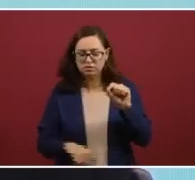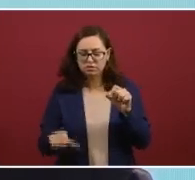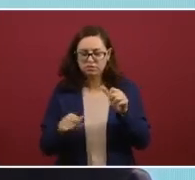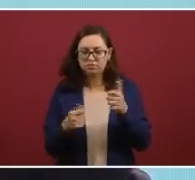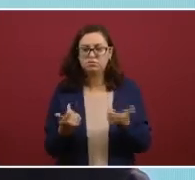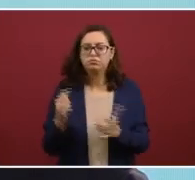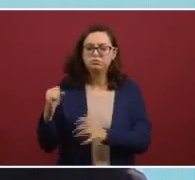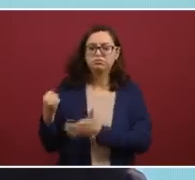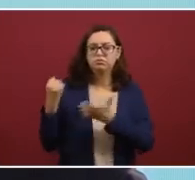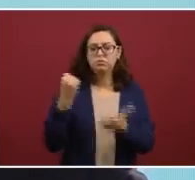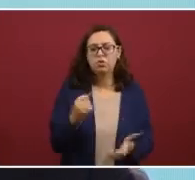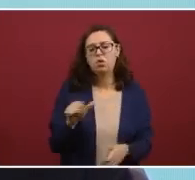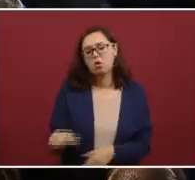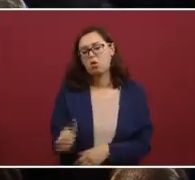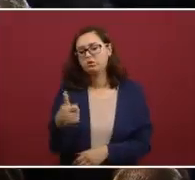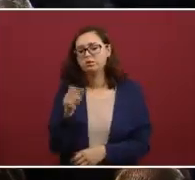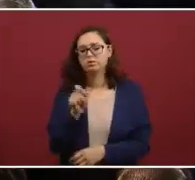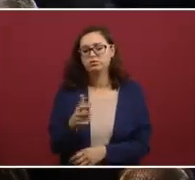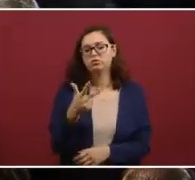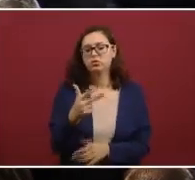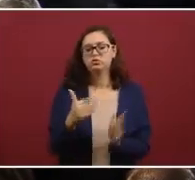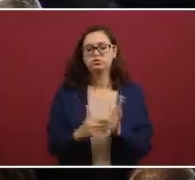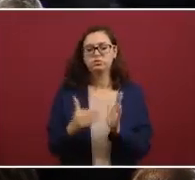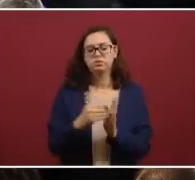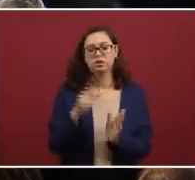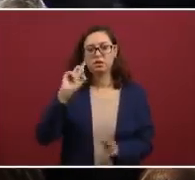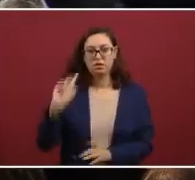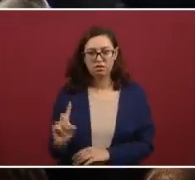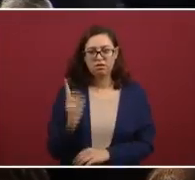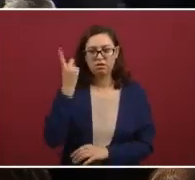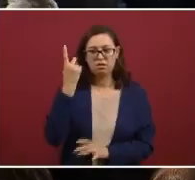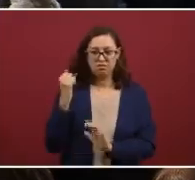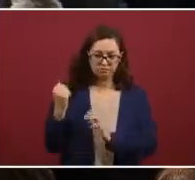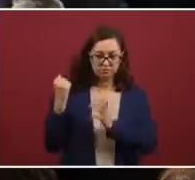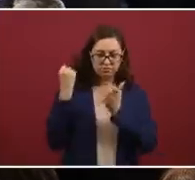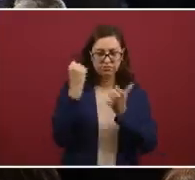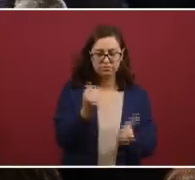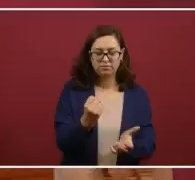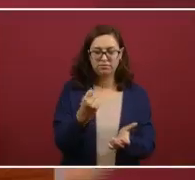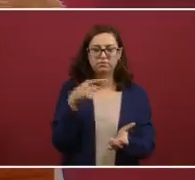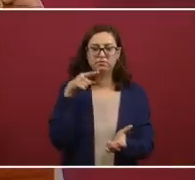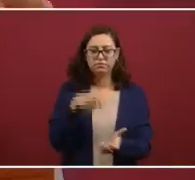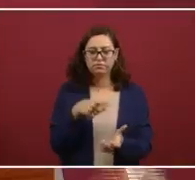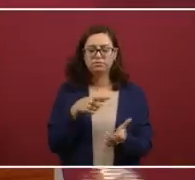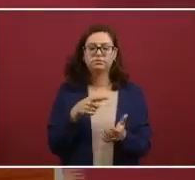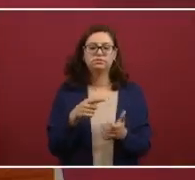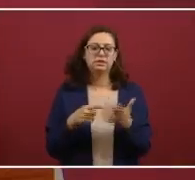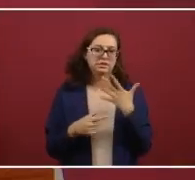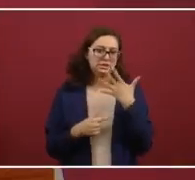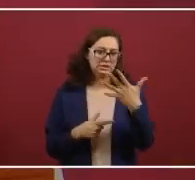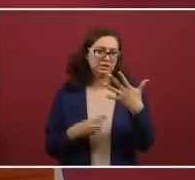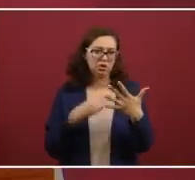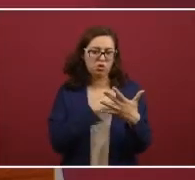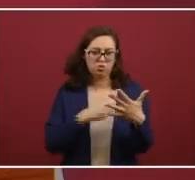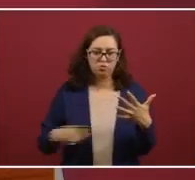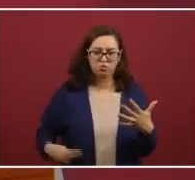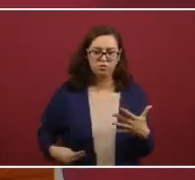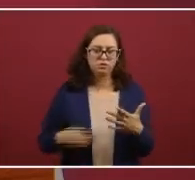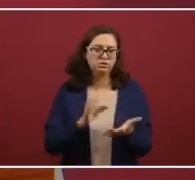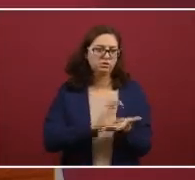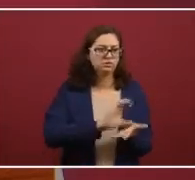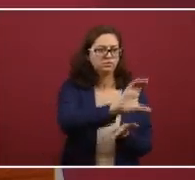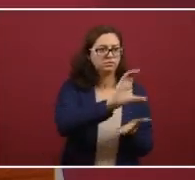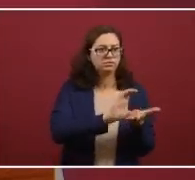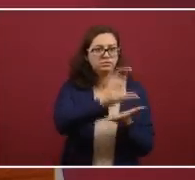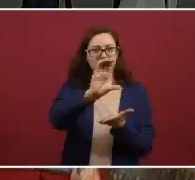de 11.8 millones de dólares, pero irán directamente a estos 5 municipios y a estos